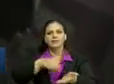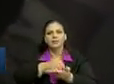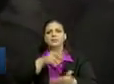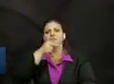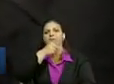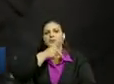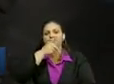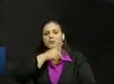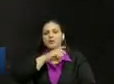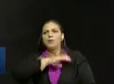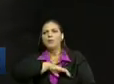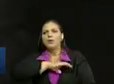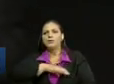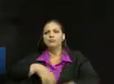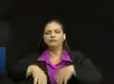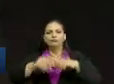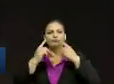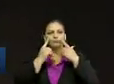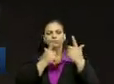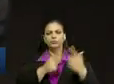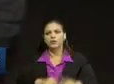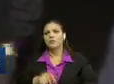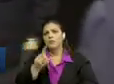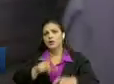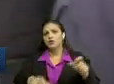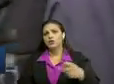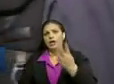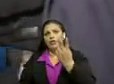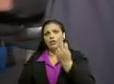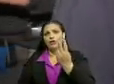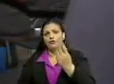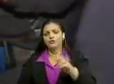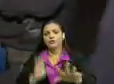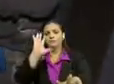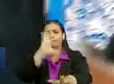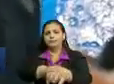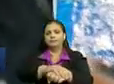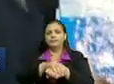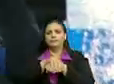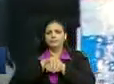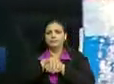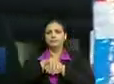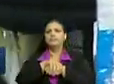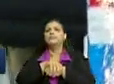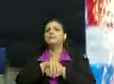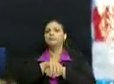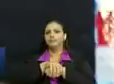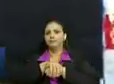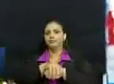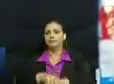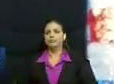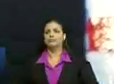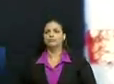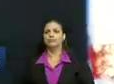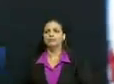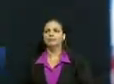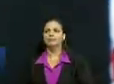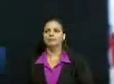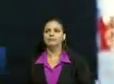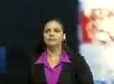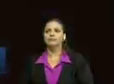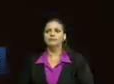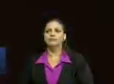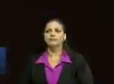que se logró la detención de por lo menos una docena de personas a quienes se las vincula con esta organización